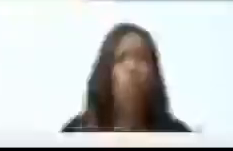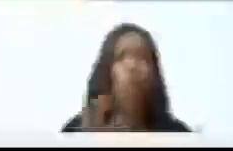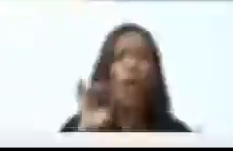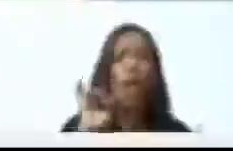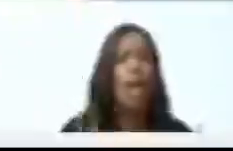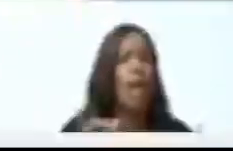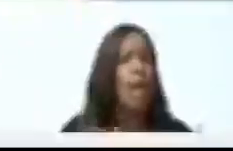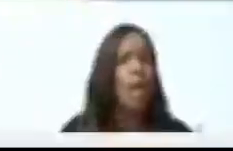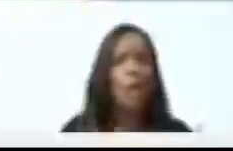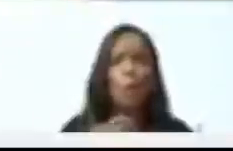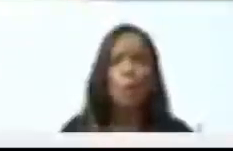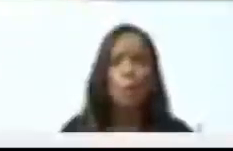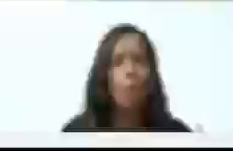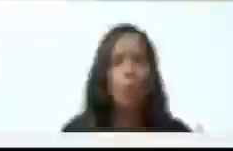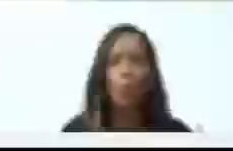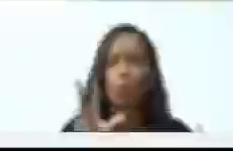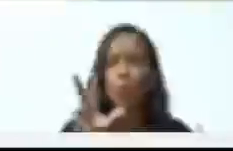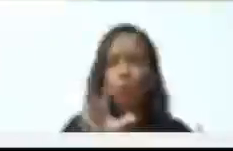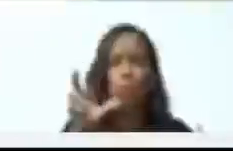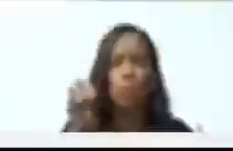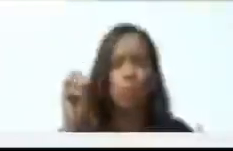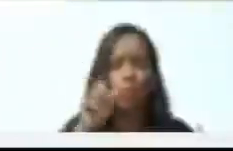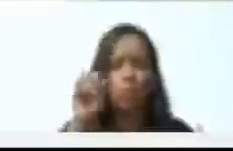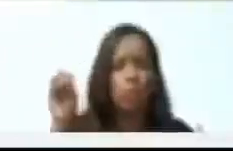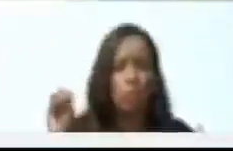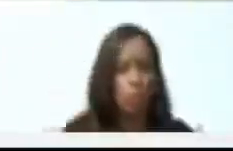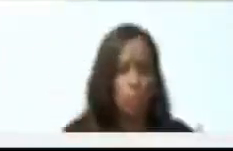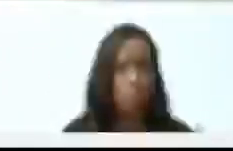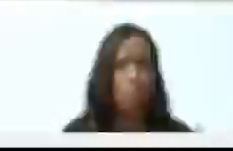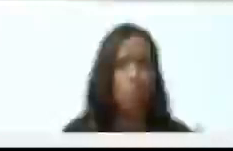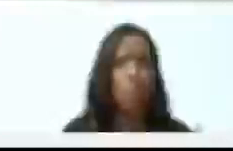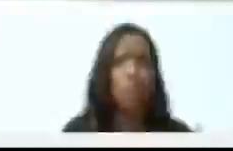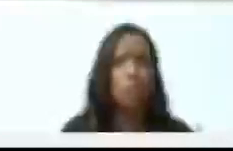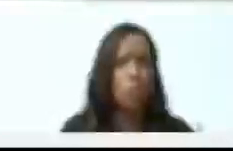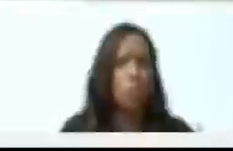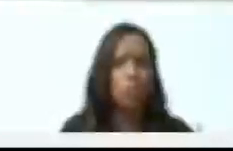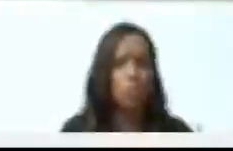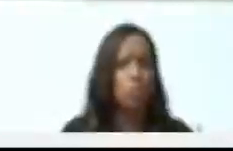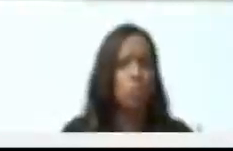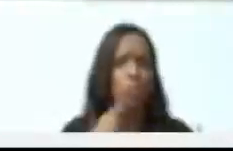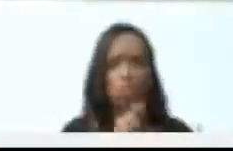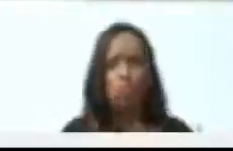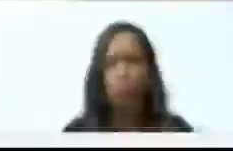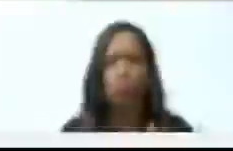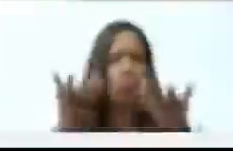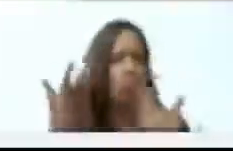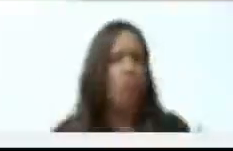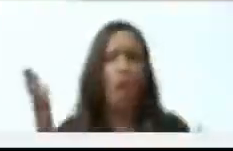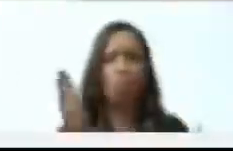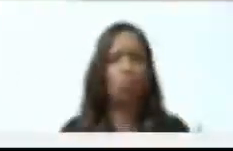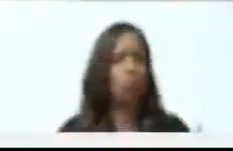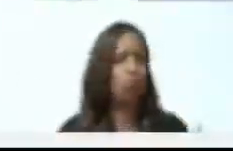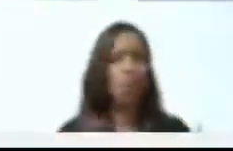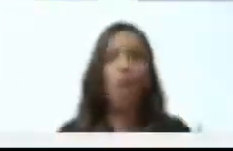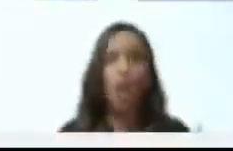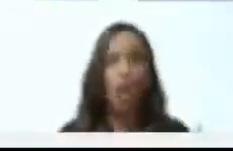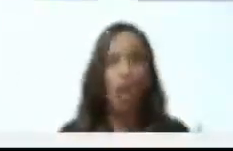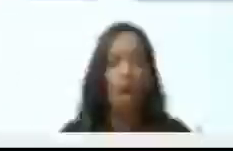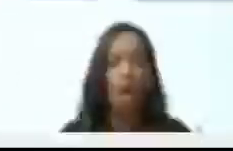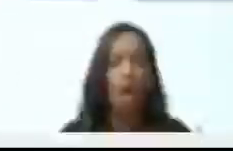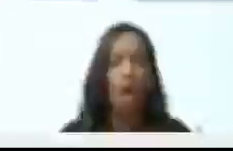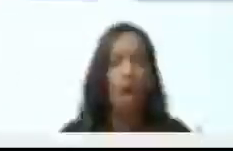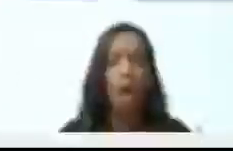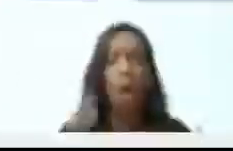integral la entrega del anticipo del 30% porque no corresponde en ese lugar. O sea, esta es una ley